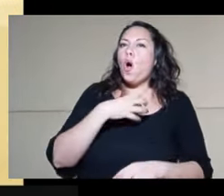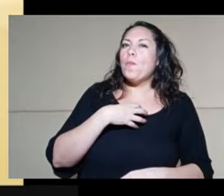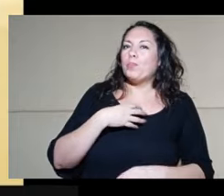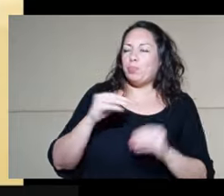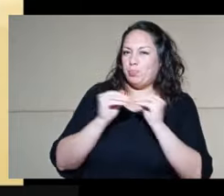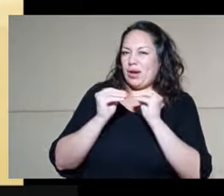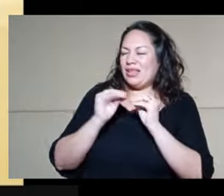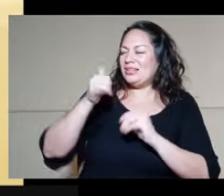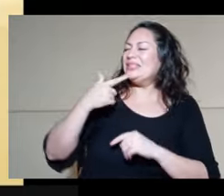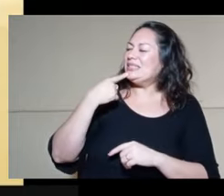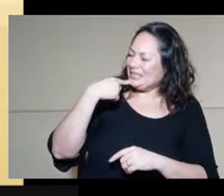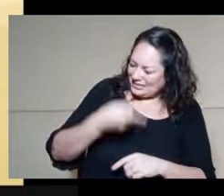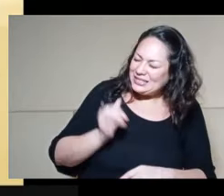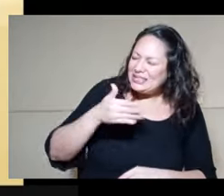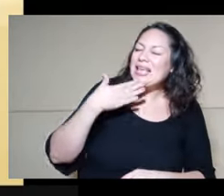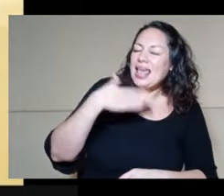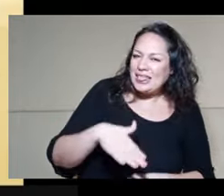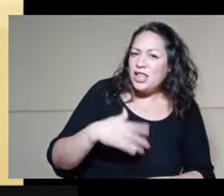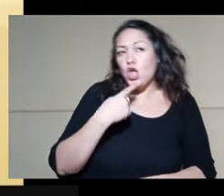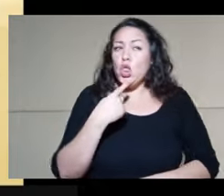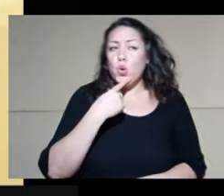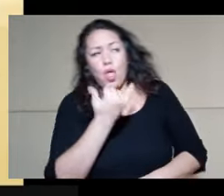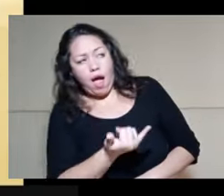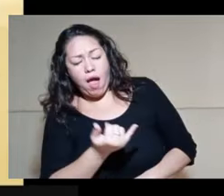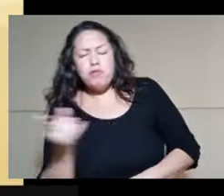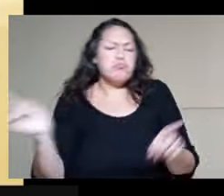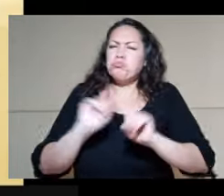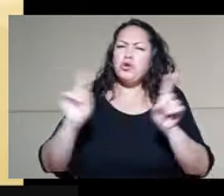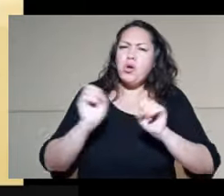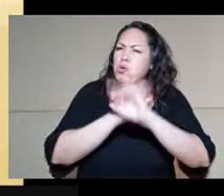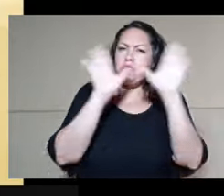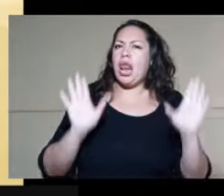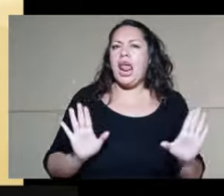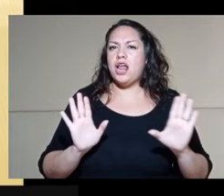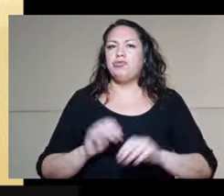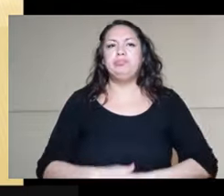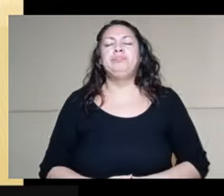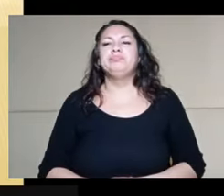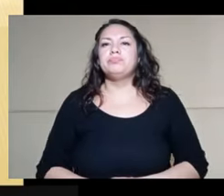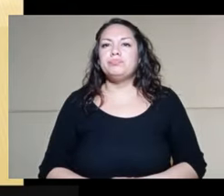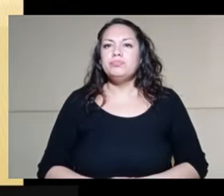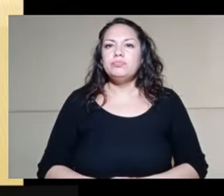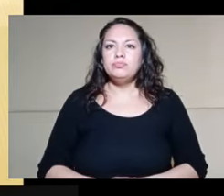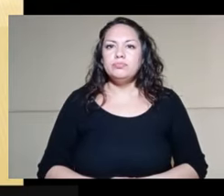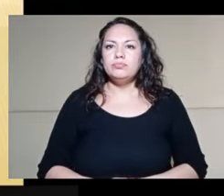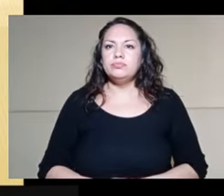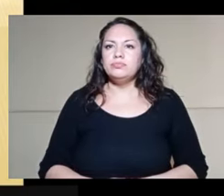profe. Muy bien. Sí, profe. Bien, ¿alguna duda hasta ahí? No, profe.